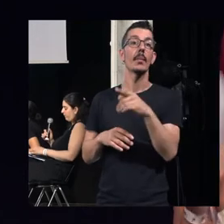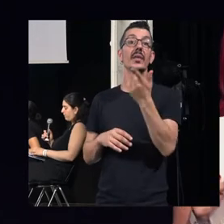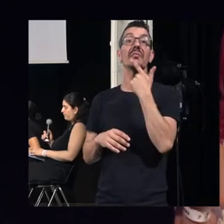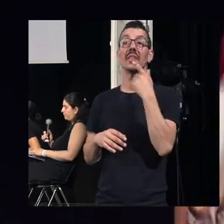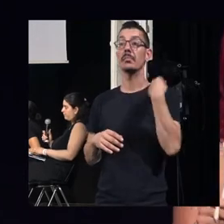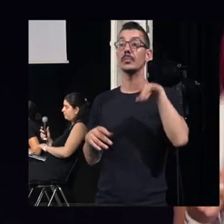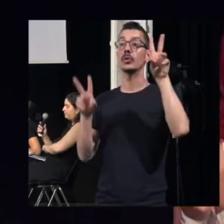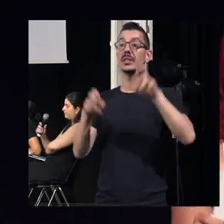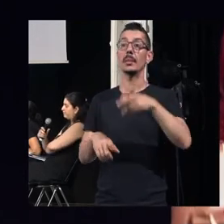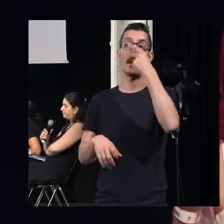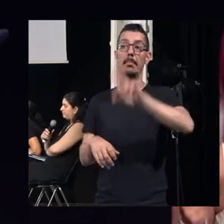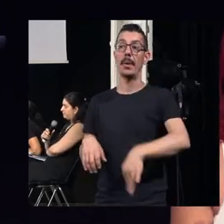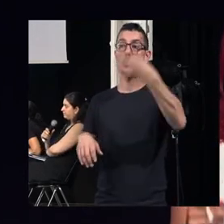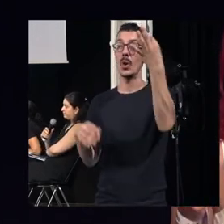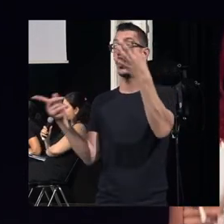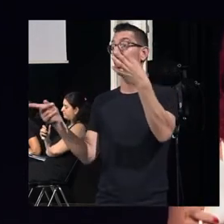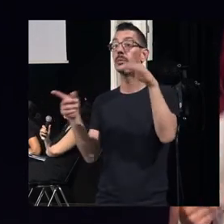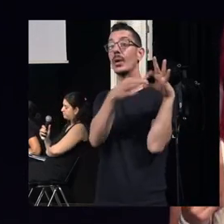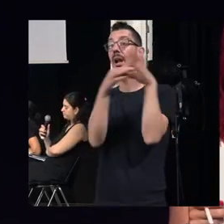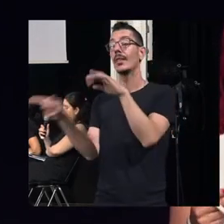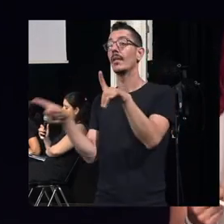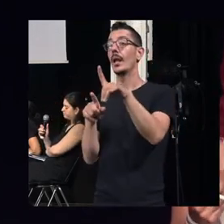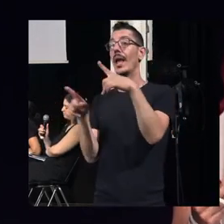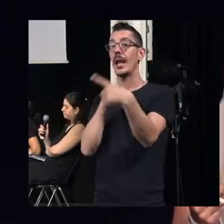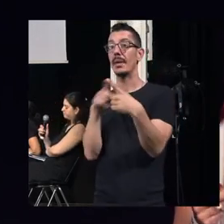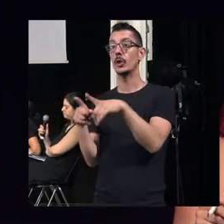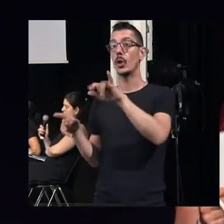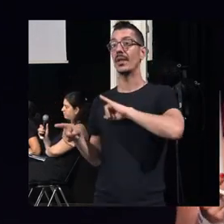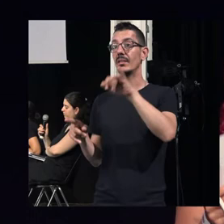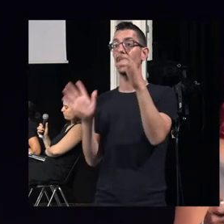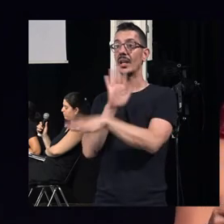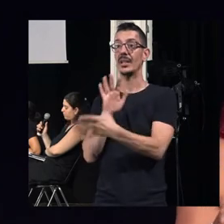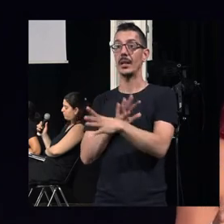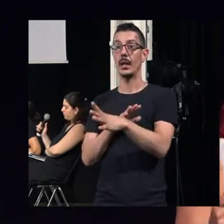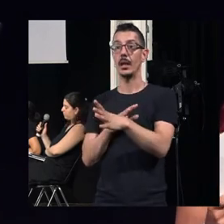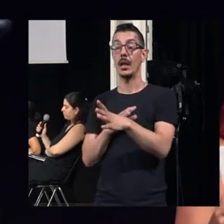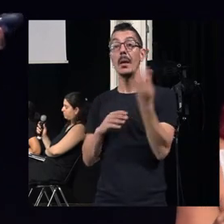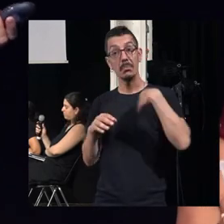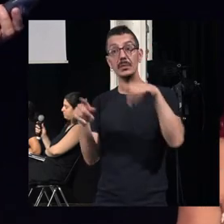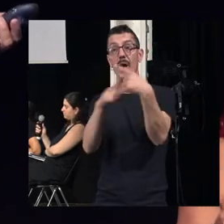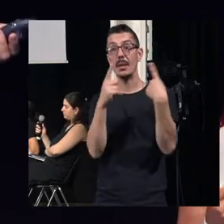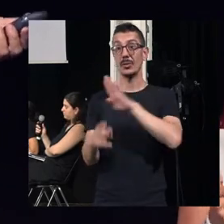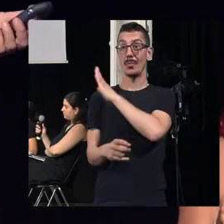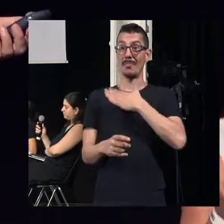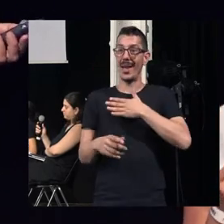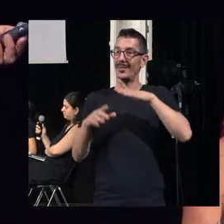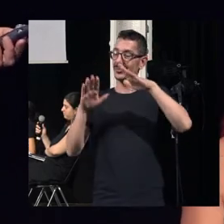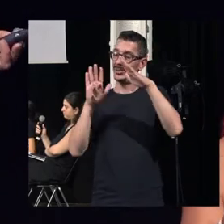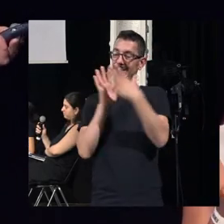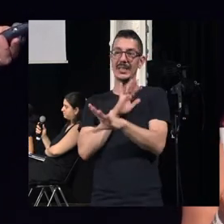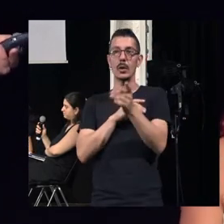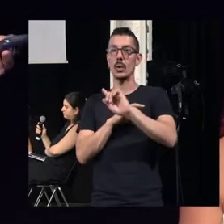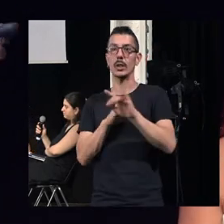identidad gitana, y si la mayoría se lo cree, pues lo debe ser. Pero no es un elemento propio nuestro. El elemento del pañuelo es un